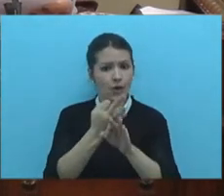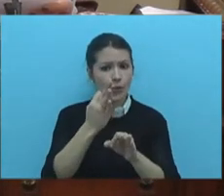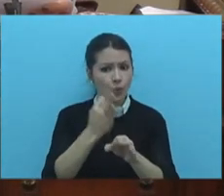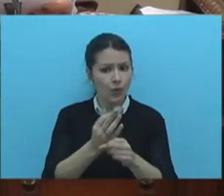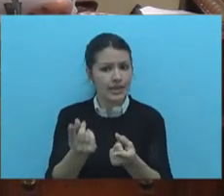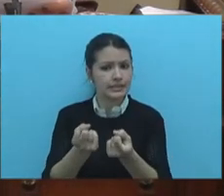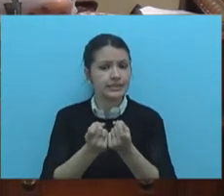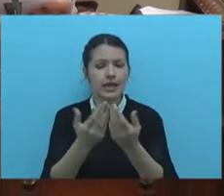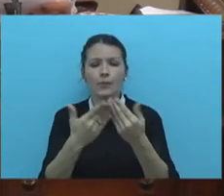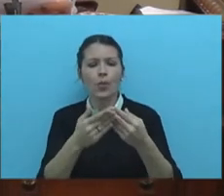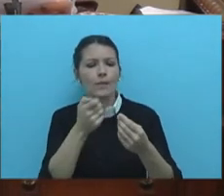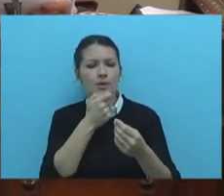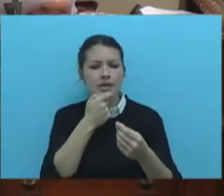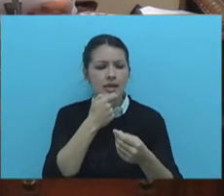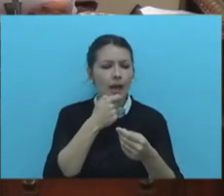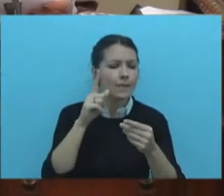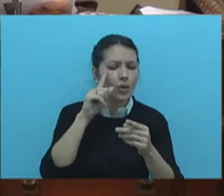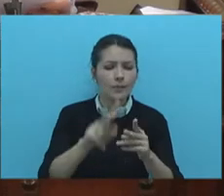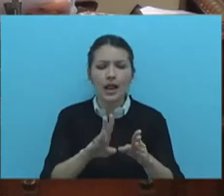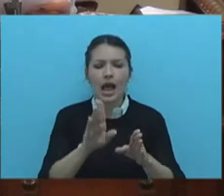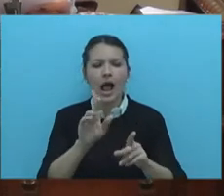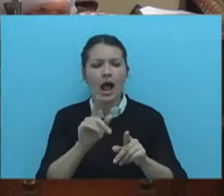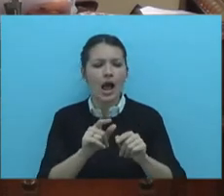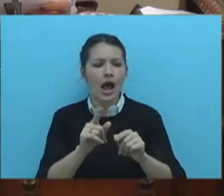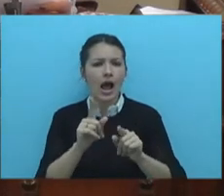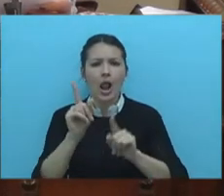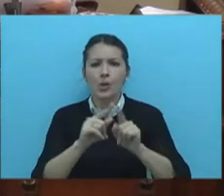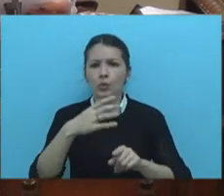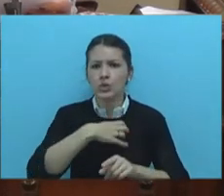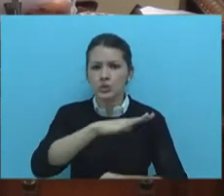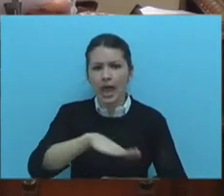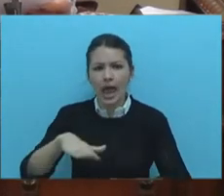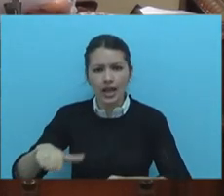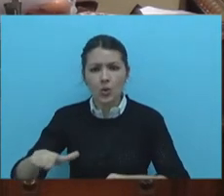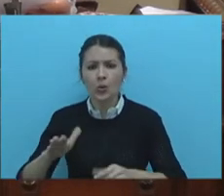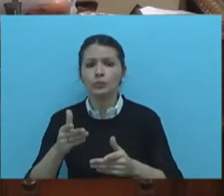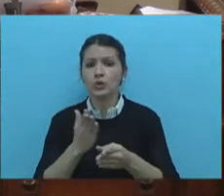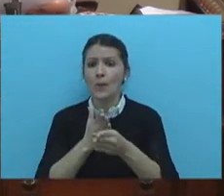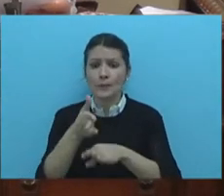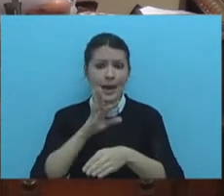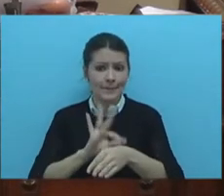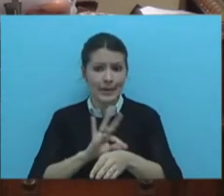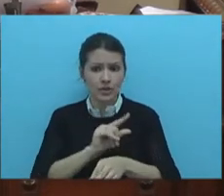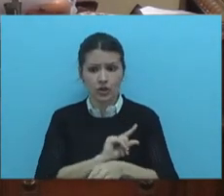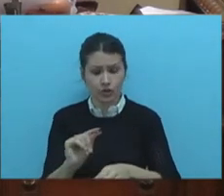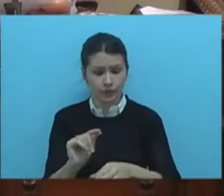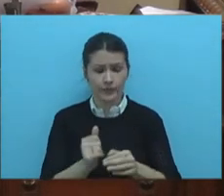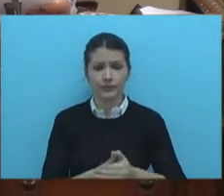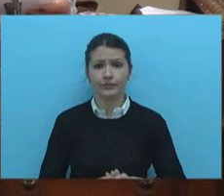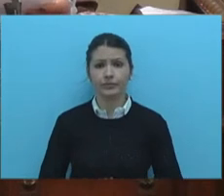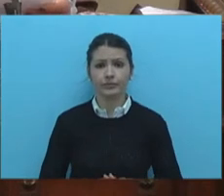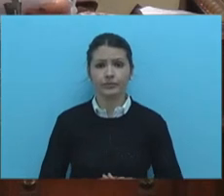detectar imposibilidades de sus alumnos en realizar los controles mencionados. Artículo segundo. Realizar un estudio